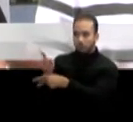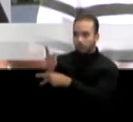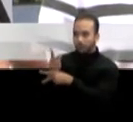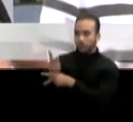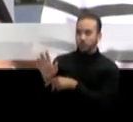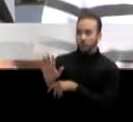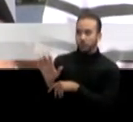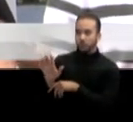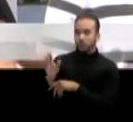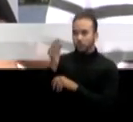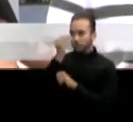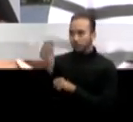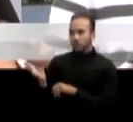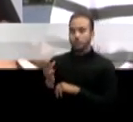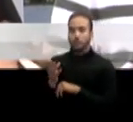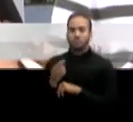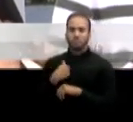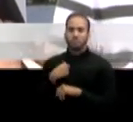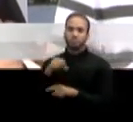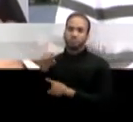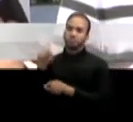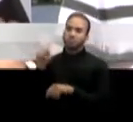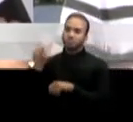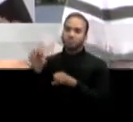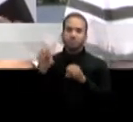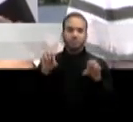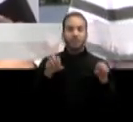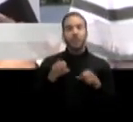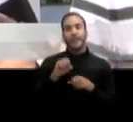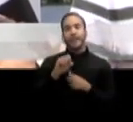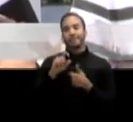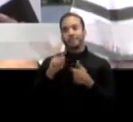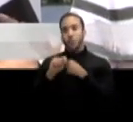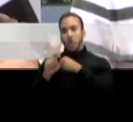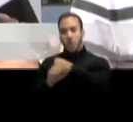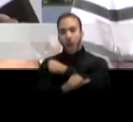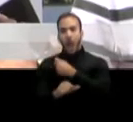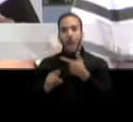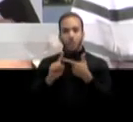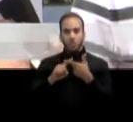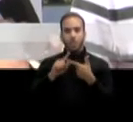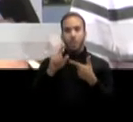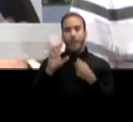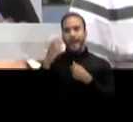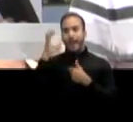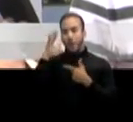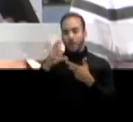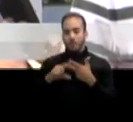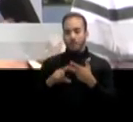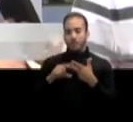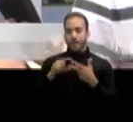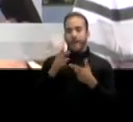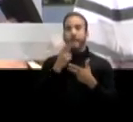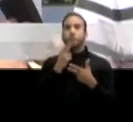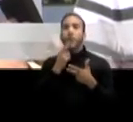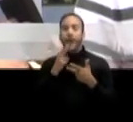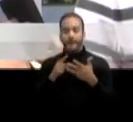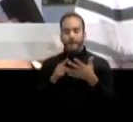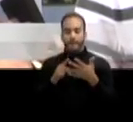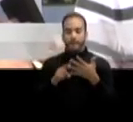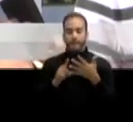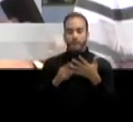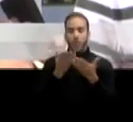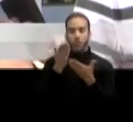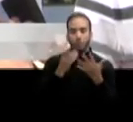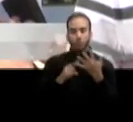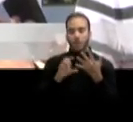Cuando hagamos el anuncio vamos a decir específicamente, pero estamos hablando de Trujillo Alto, Carolina, y Atorrey, Santurce, Cupey,